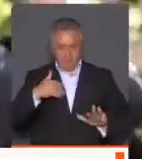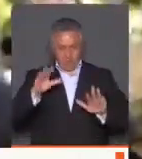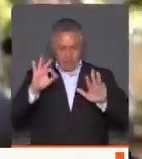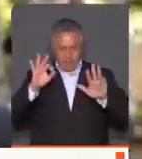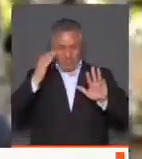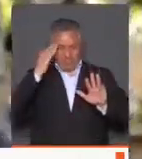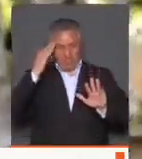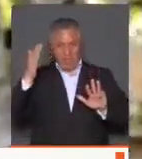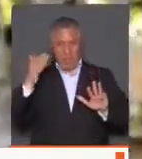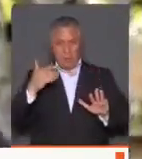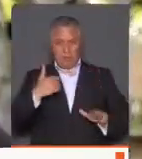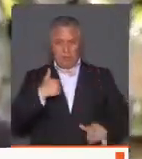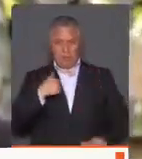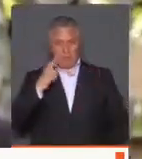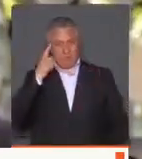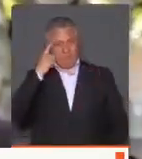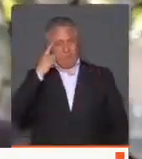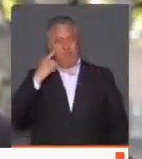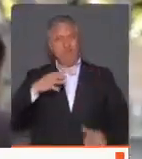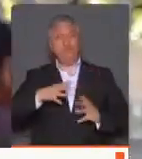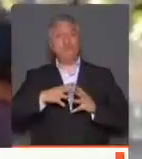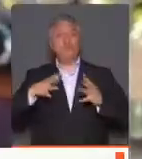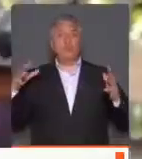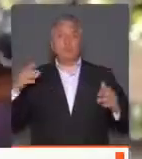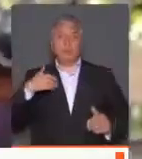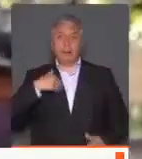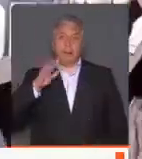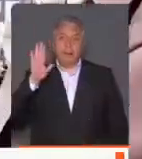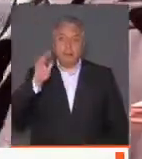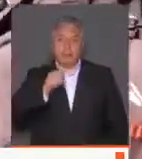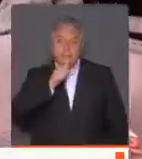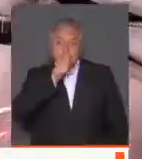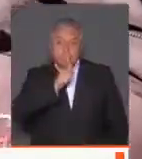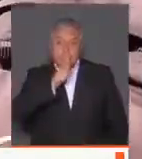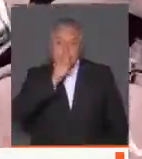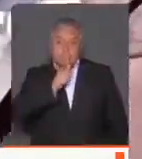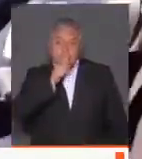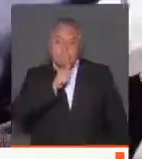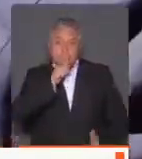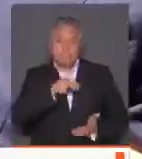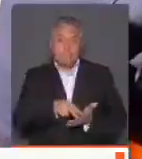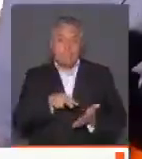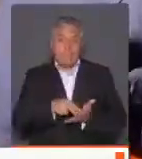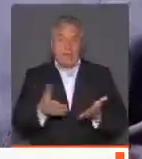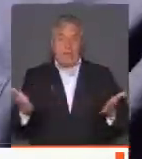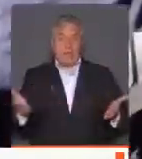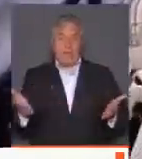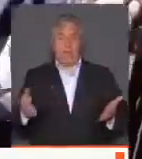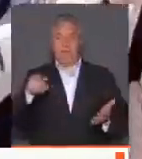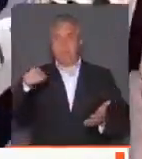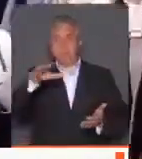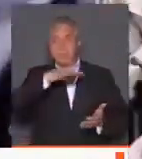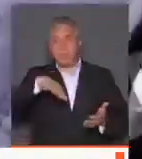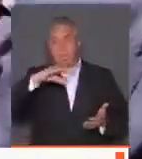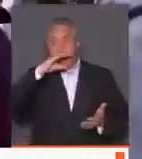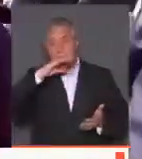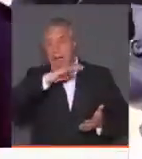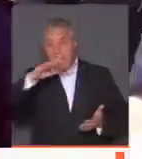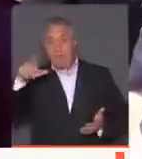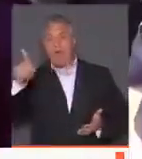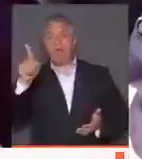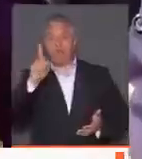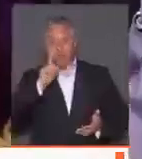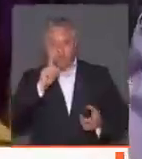bueno habrá que armarse de paciencia y esperamos en la zona rural de chayupén habitan animales salvajes